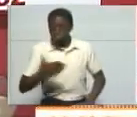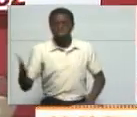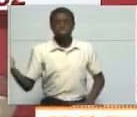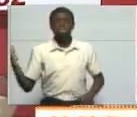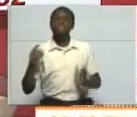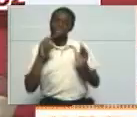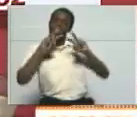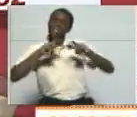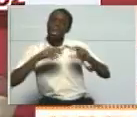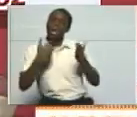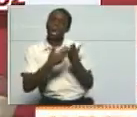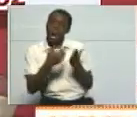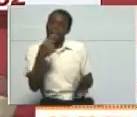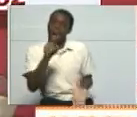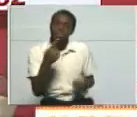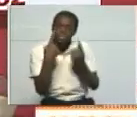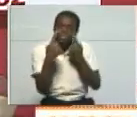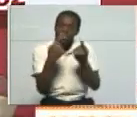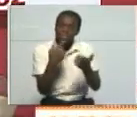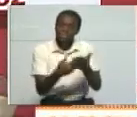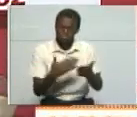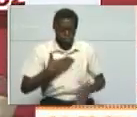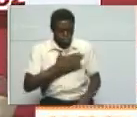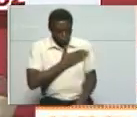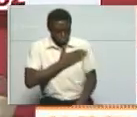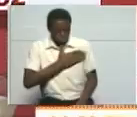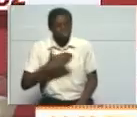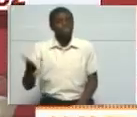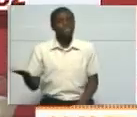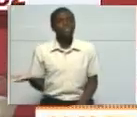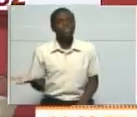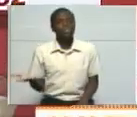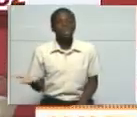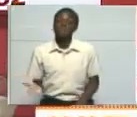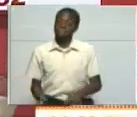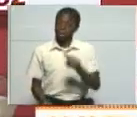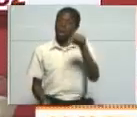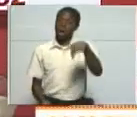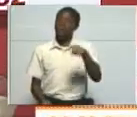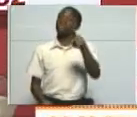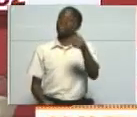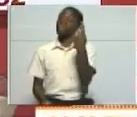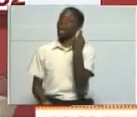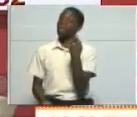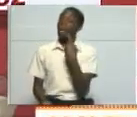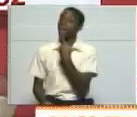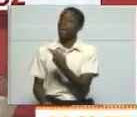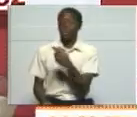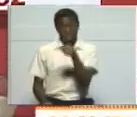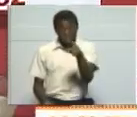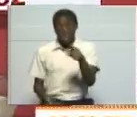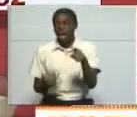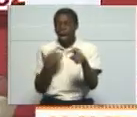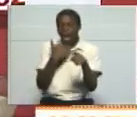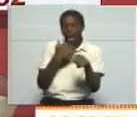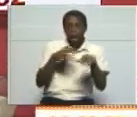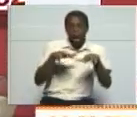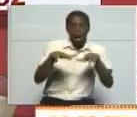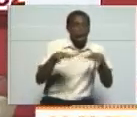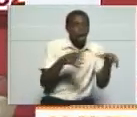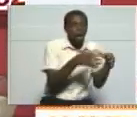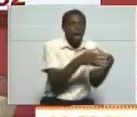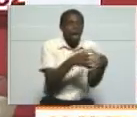A la orden estoy aquí. Pero usted debió haber informado que así como está investigando a los